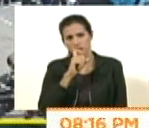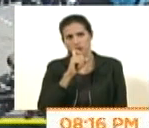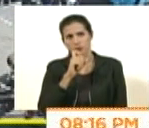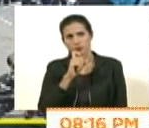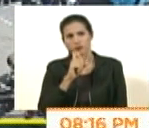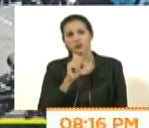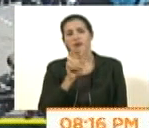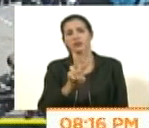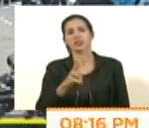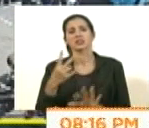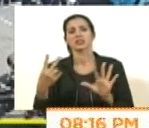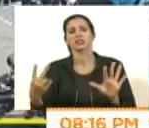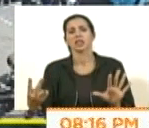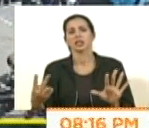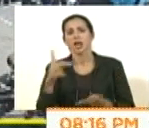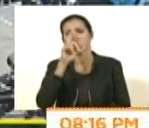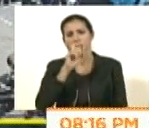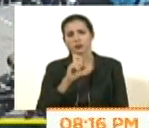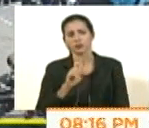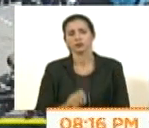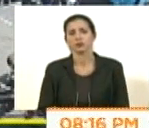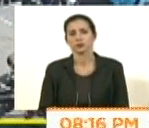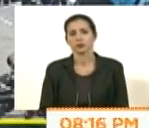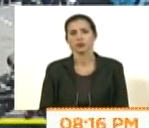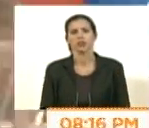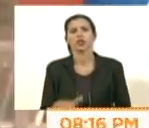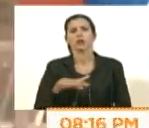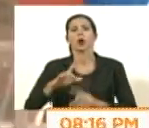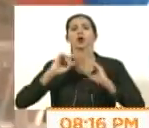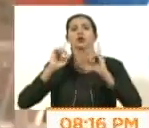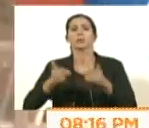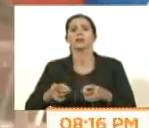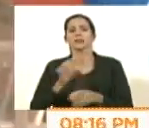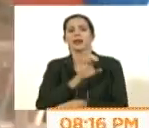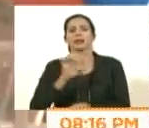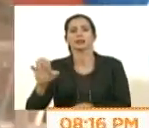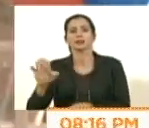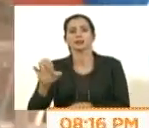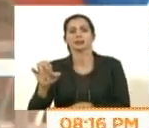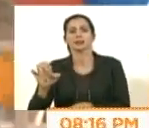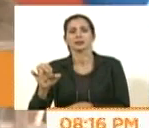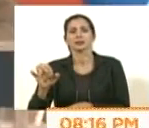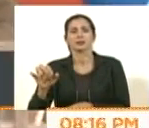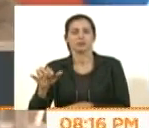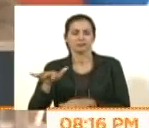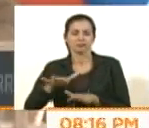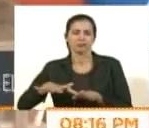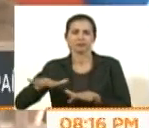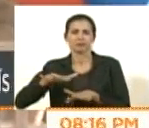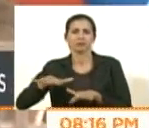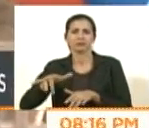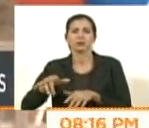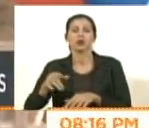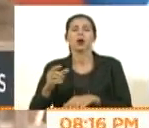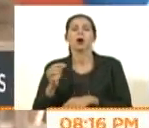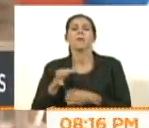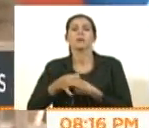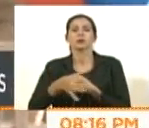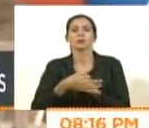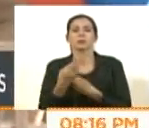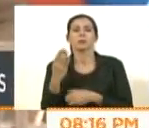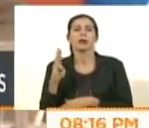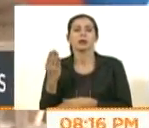de 27 años de edad, en la autopista Prado del Este, sector Los Campitos, municipio Baruta del estado